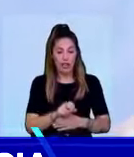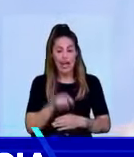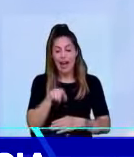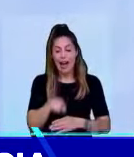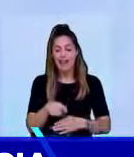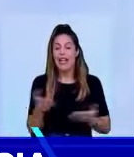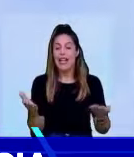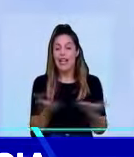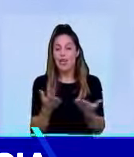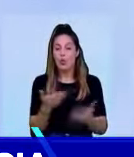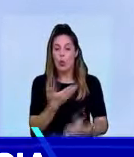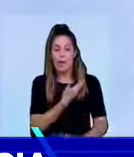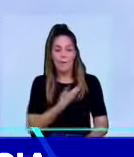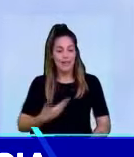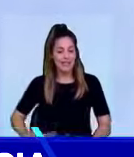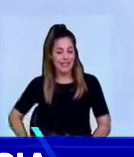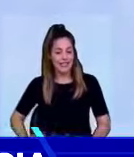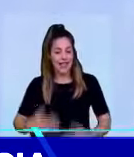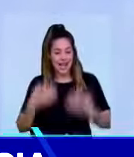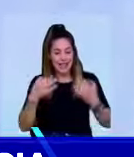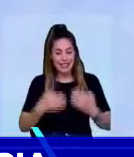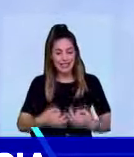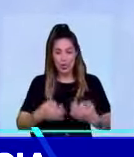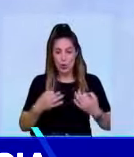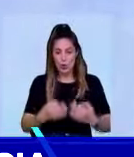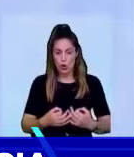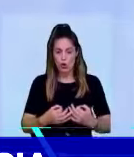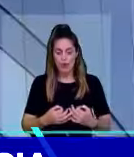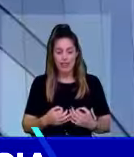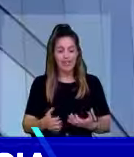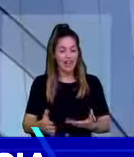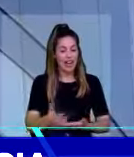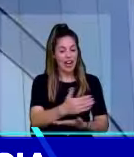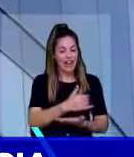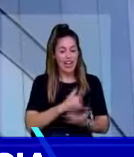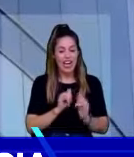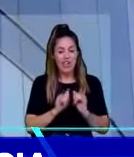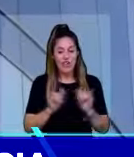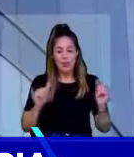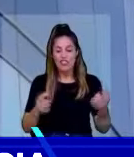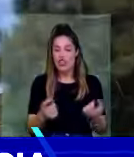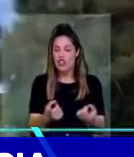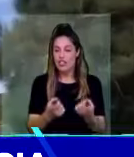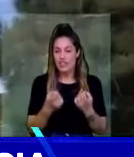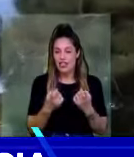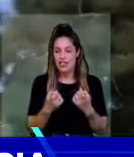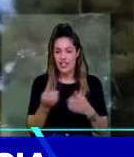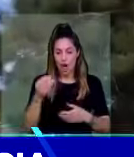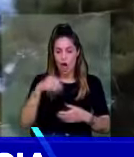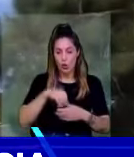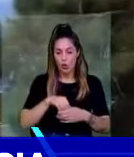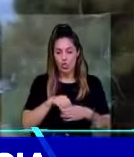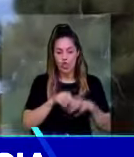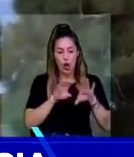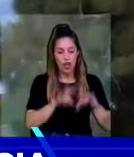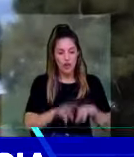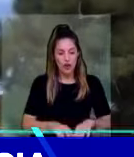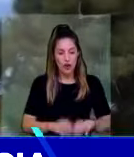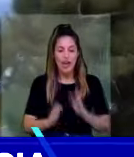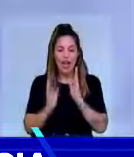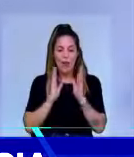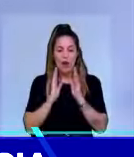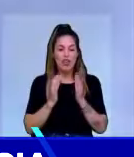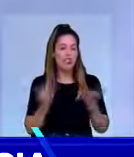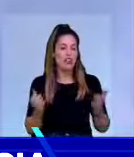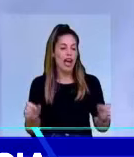presidenta, Anabel Azuguru, aseguró a Telemundo que se recabará toda la información necesaria, incluyendo el informe de los abogados actuantes